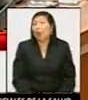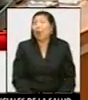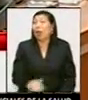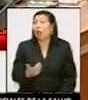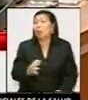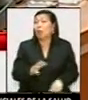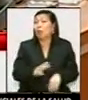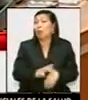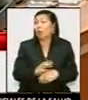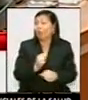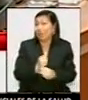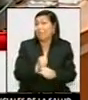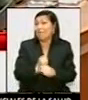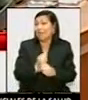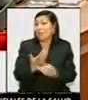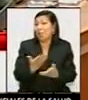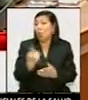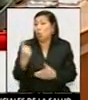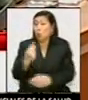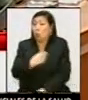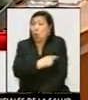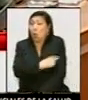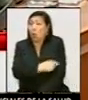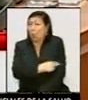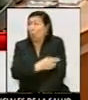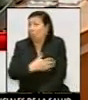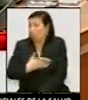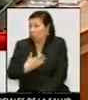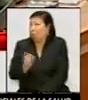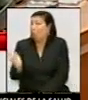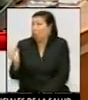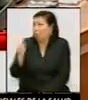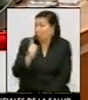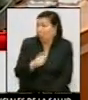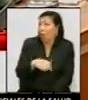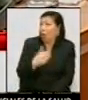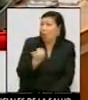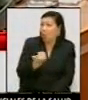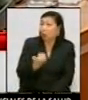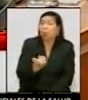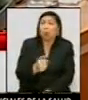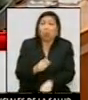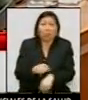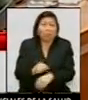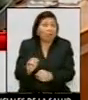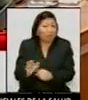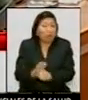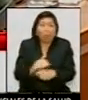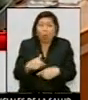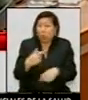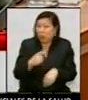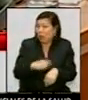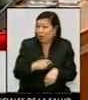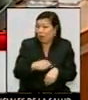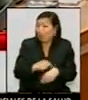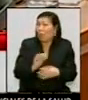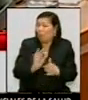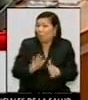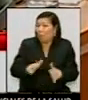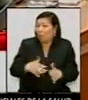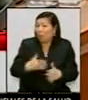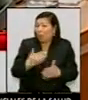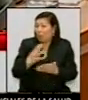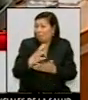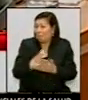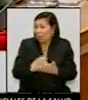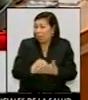médicos que están trabajando en un hospital y que bien podrían trabajar en otro fuera de su horario totalmente, y que va a